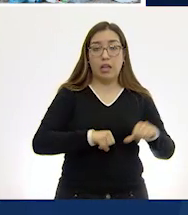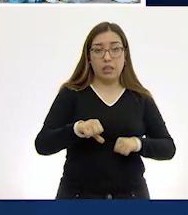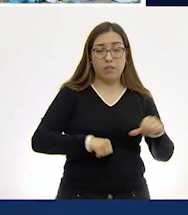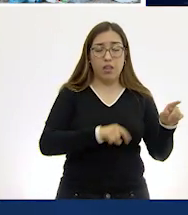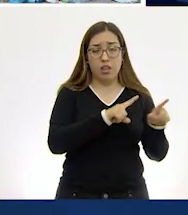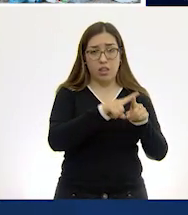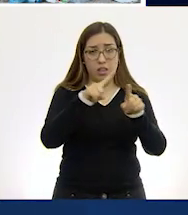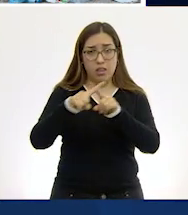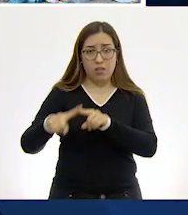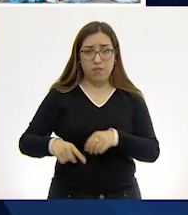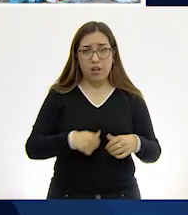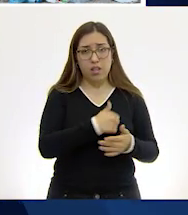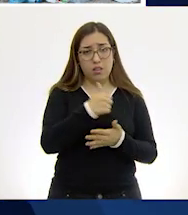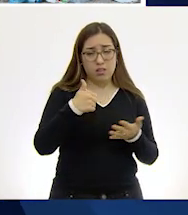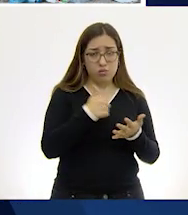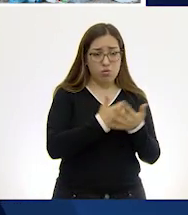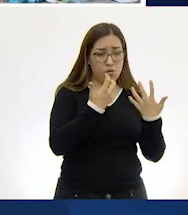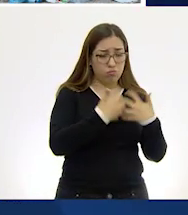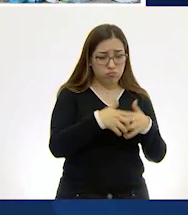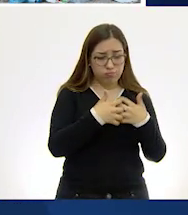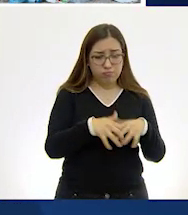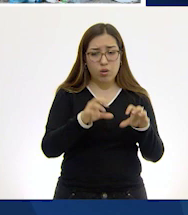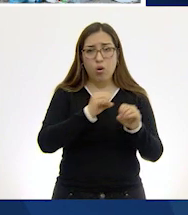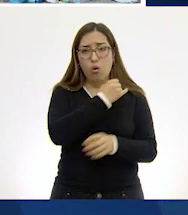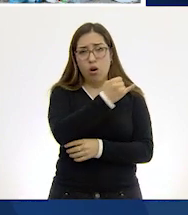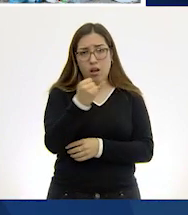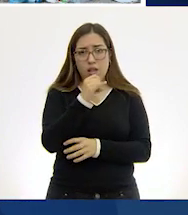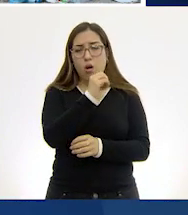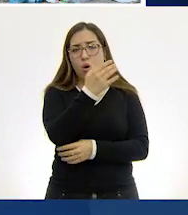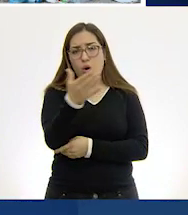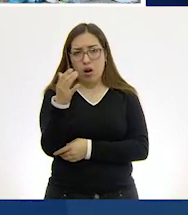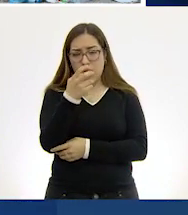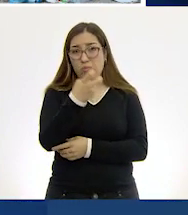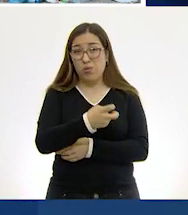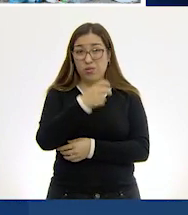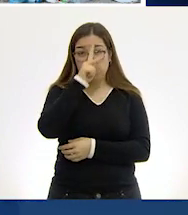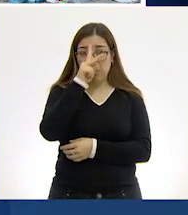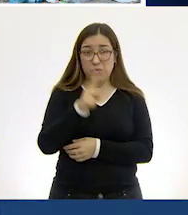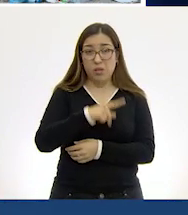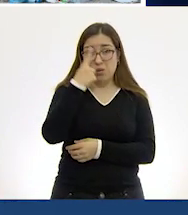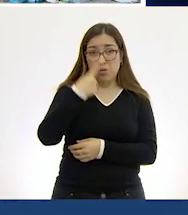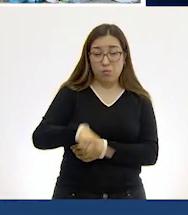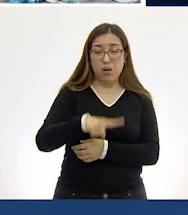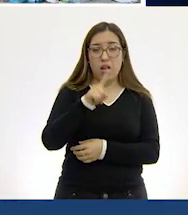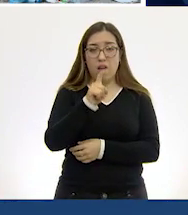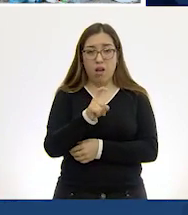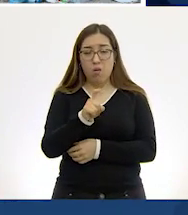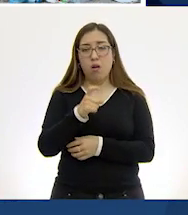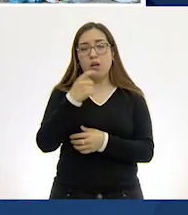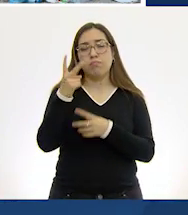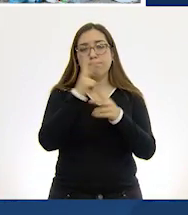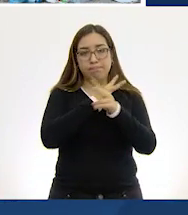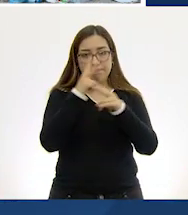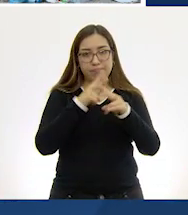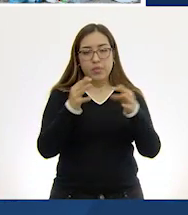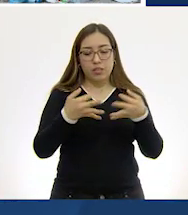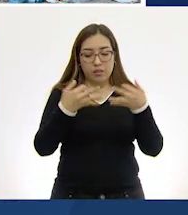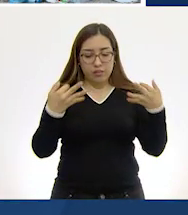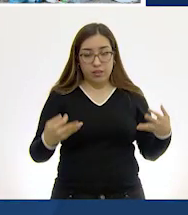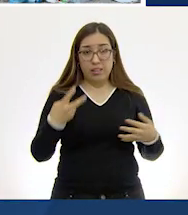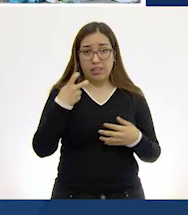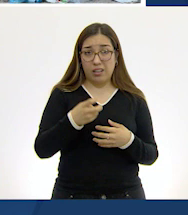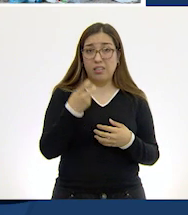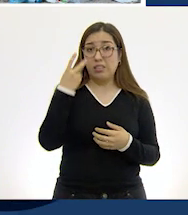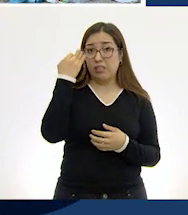urbanas contribuyen a la contaminación de aire, agua y suelos. Por mucho tiempo, la contaminación fue un problema de